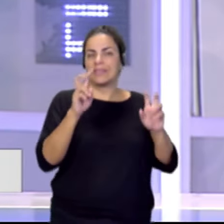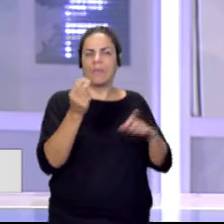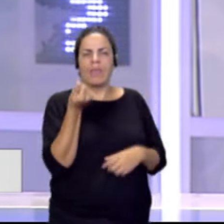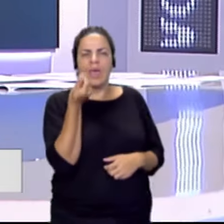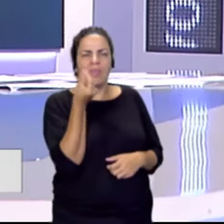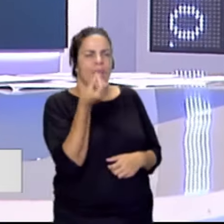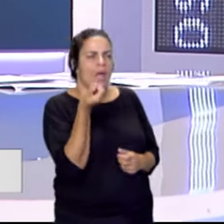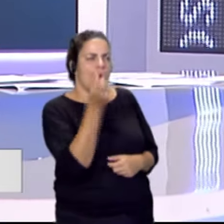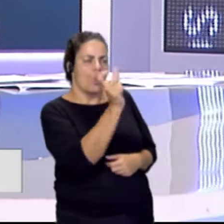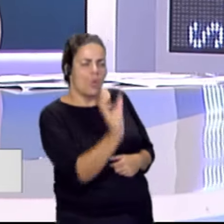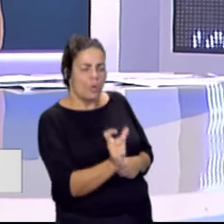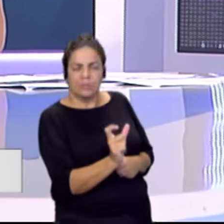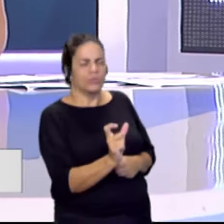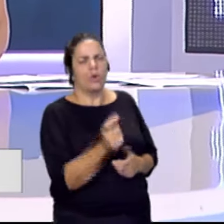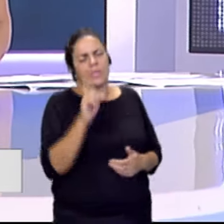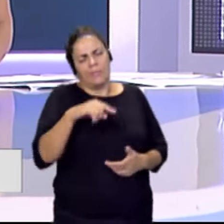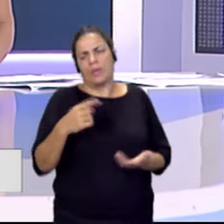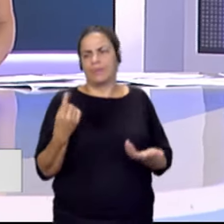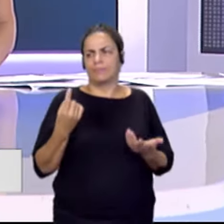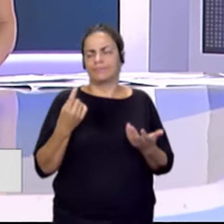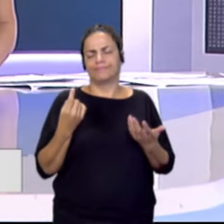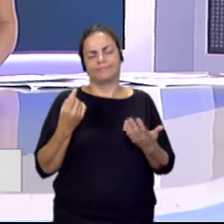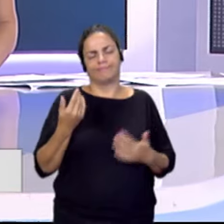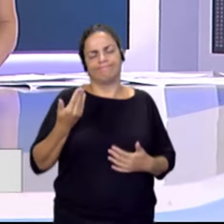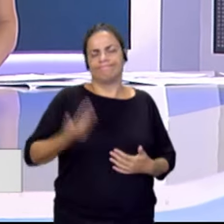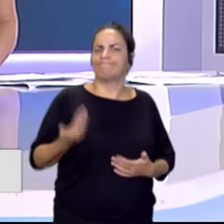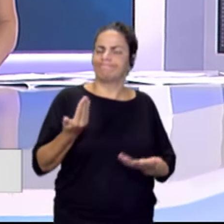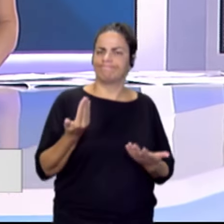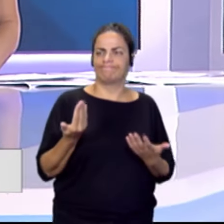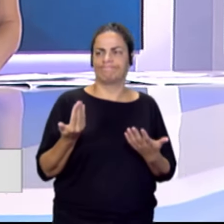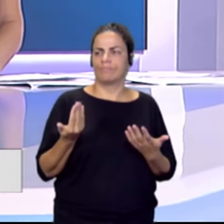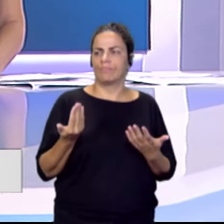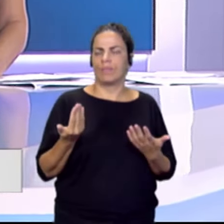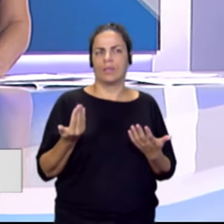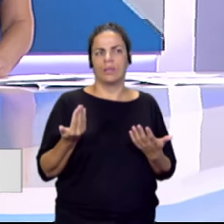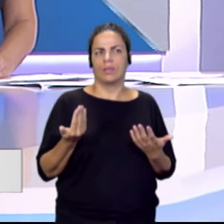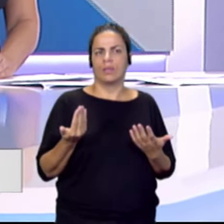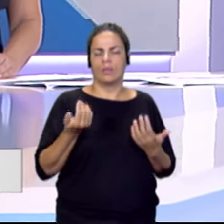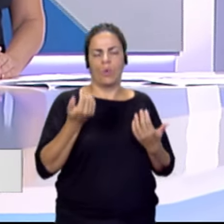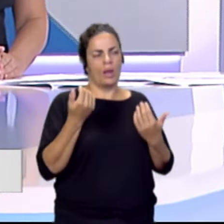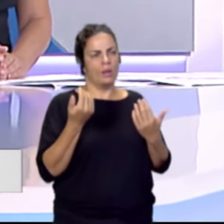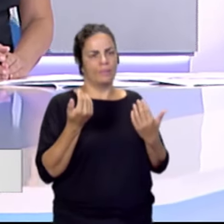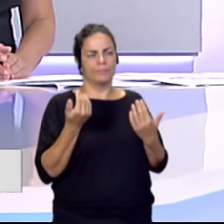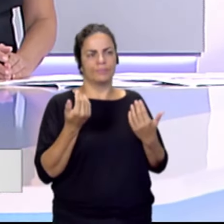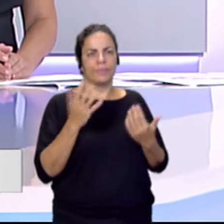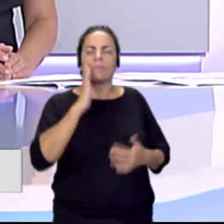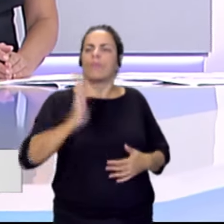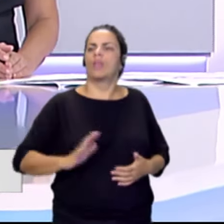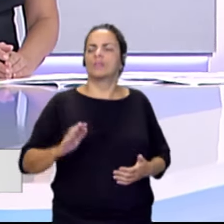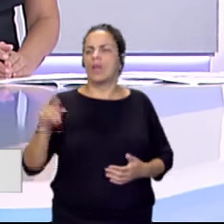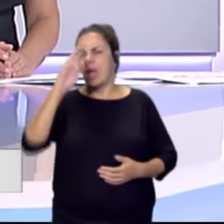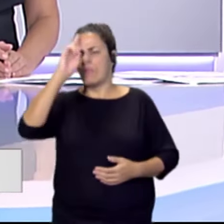que en Madrid empezaran a quitarnos de encima esa sensación de que este tema lo tenemos que pasar solo y que, bueno, con un tema de dinero